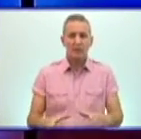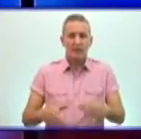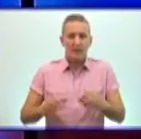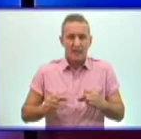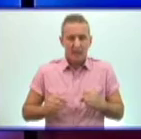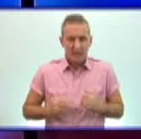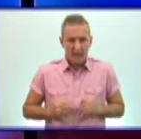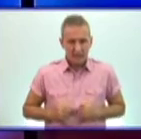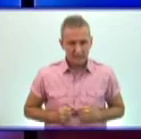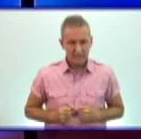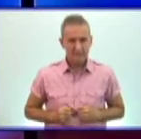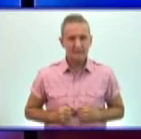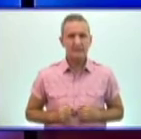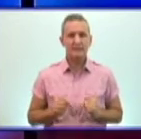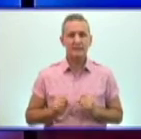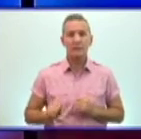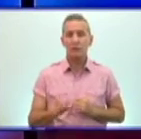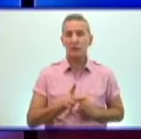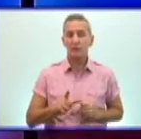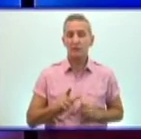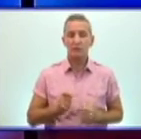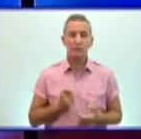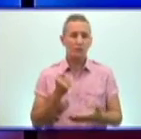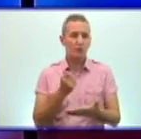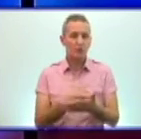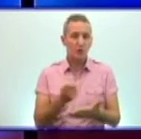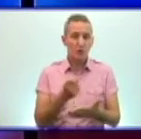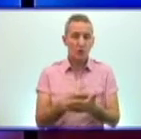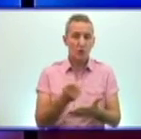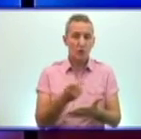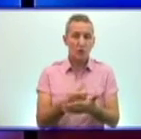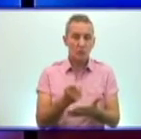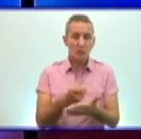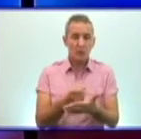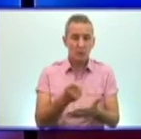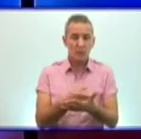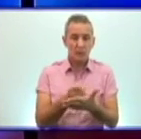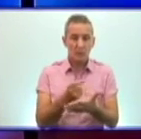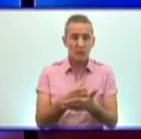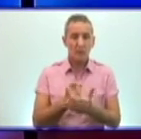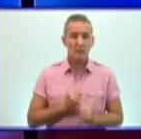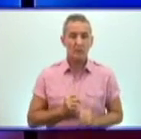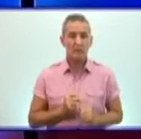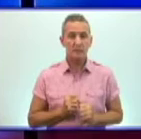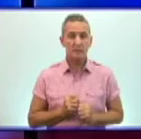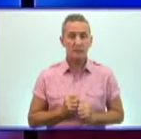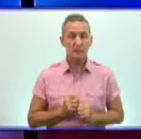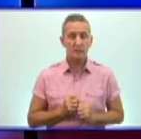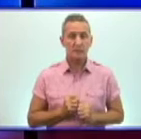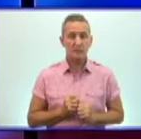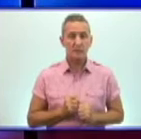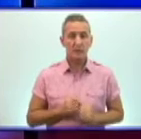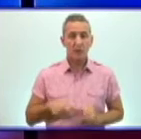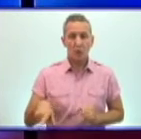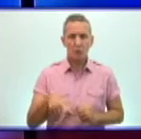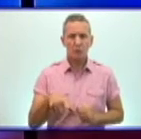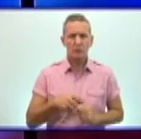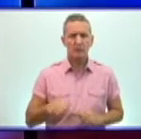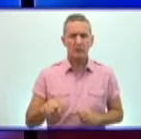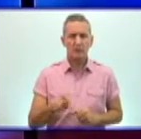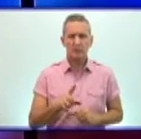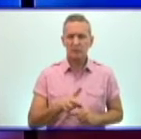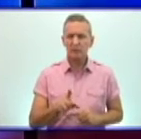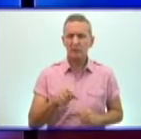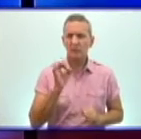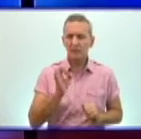consumo, usted le garantiza el consumismo a las personas o sencillamente usted no es una sociedad libre, usted no es una sociedad